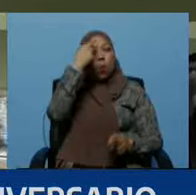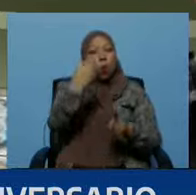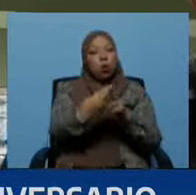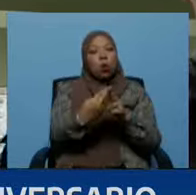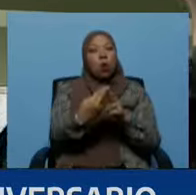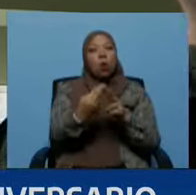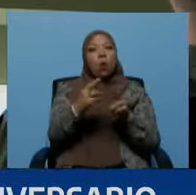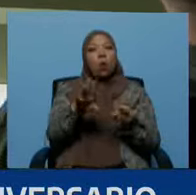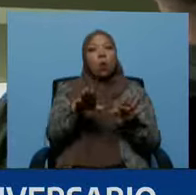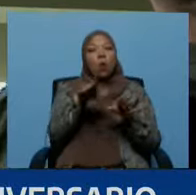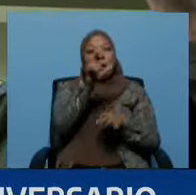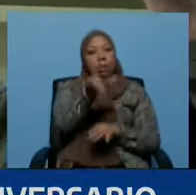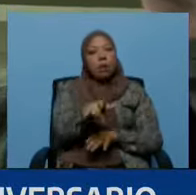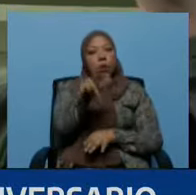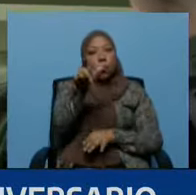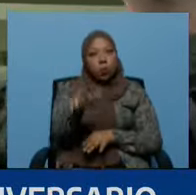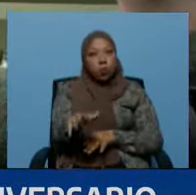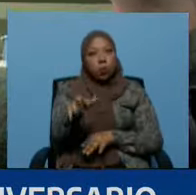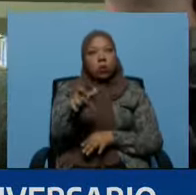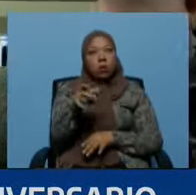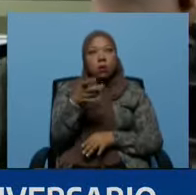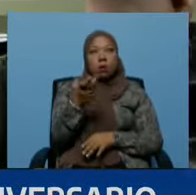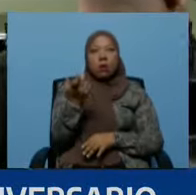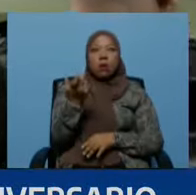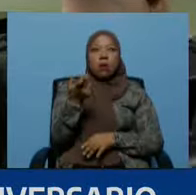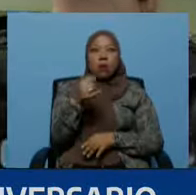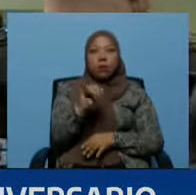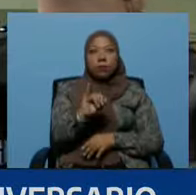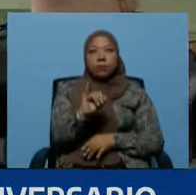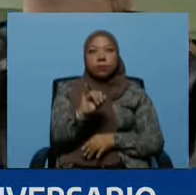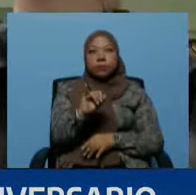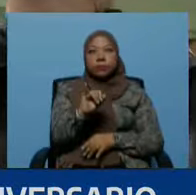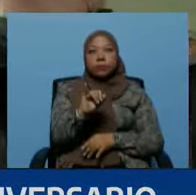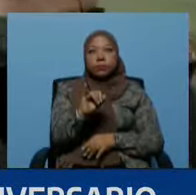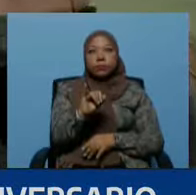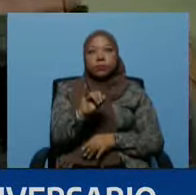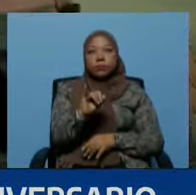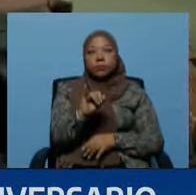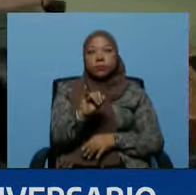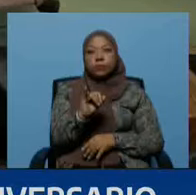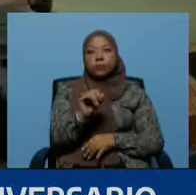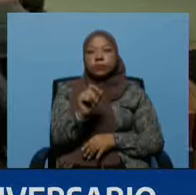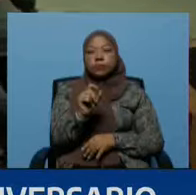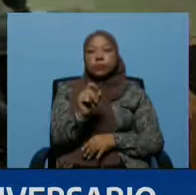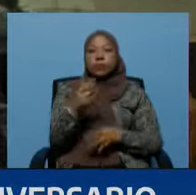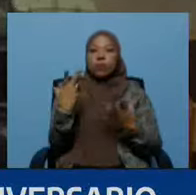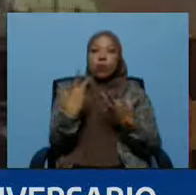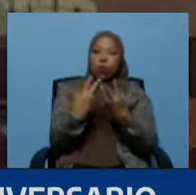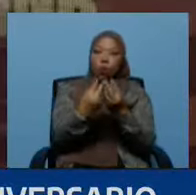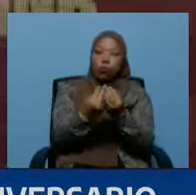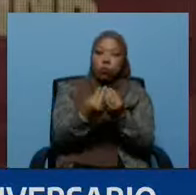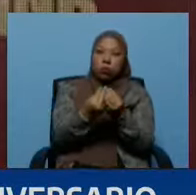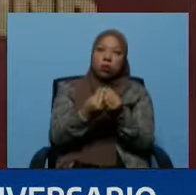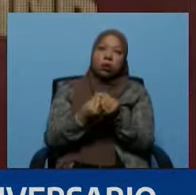Estuve condecorando a un conjunto de